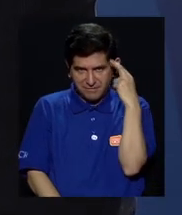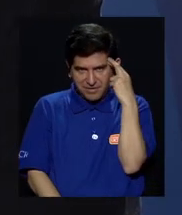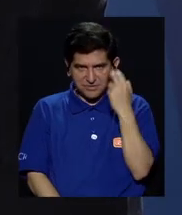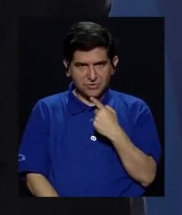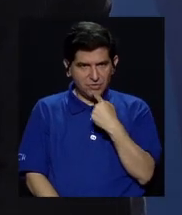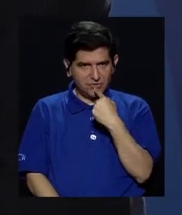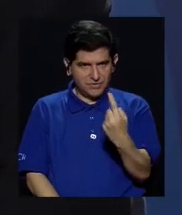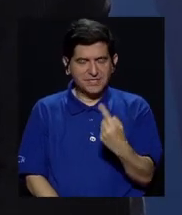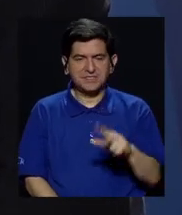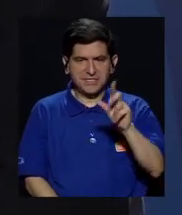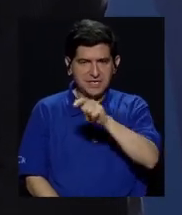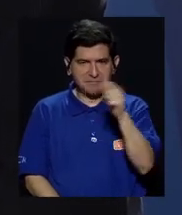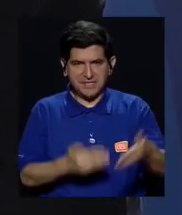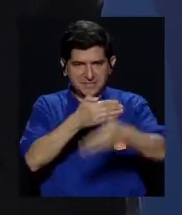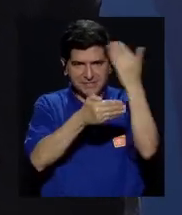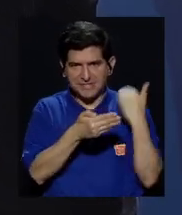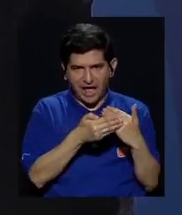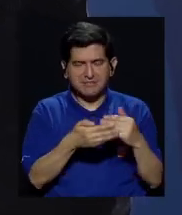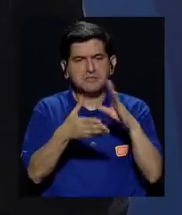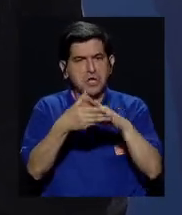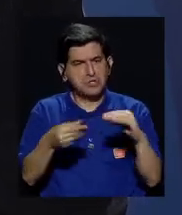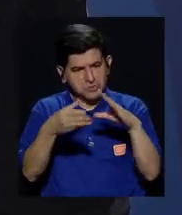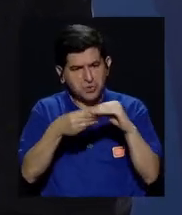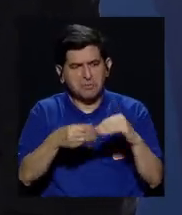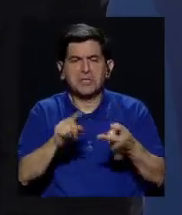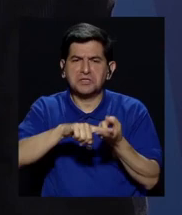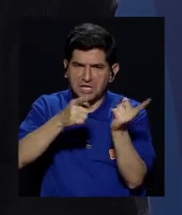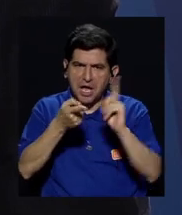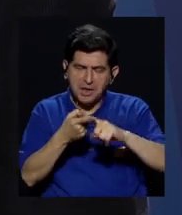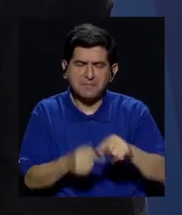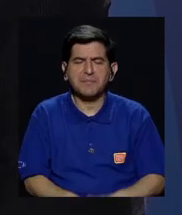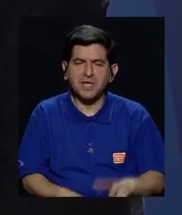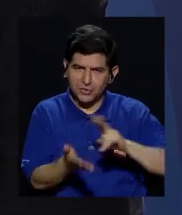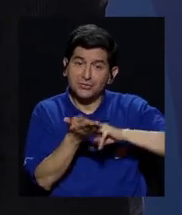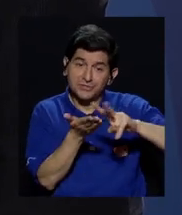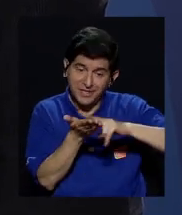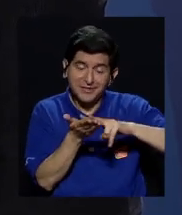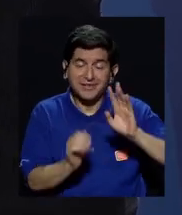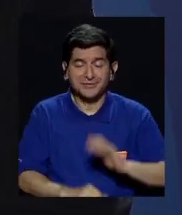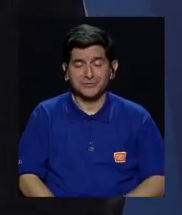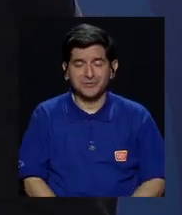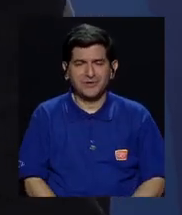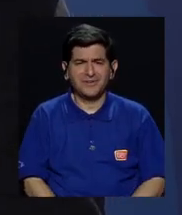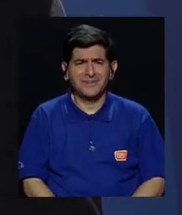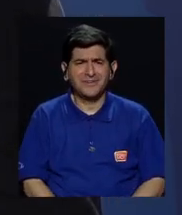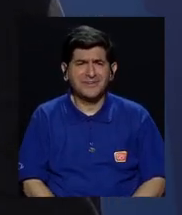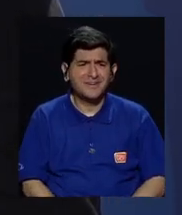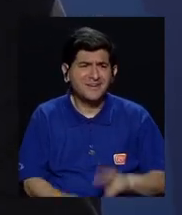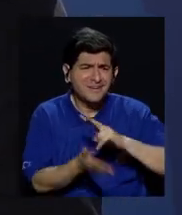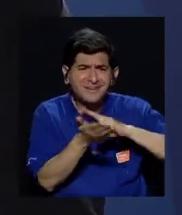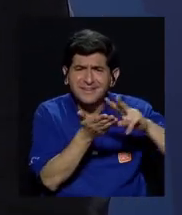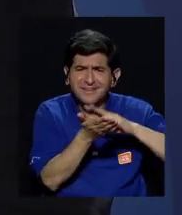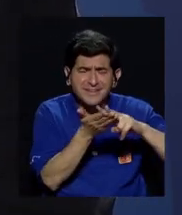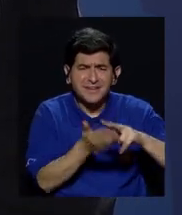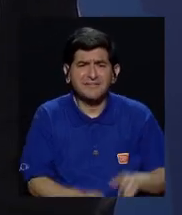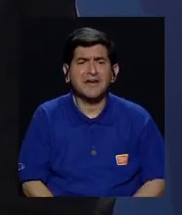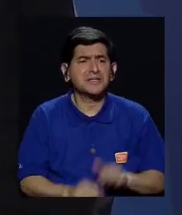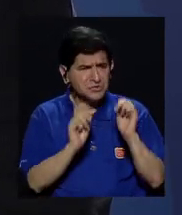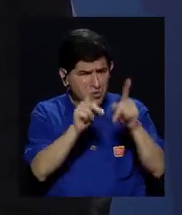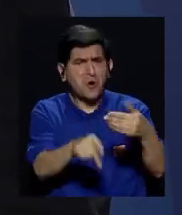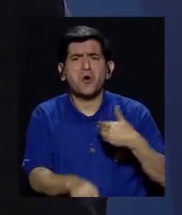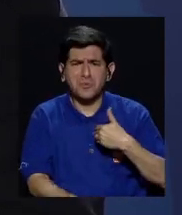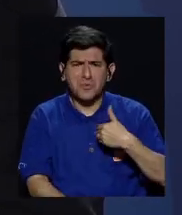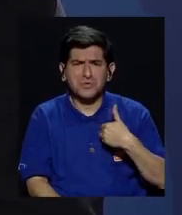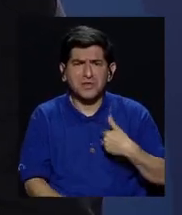como lo dije hace más de tres meses se lo comenté a algunos amigos míos del partido liberación nacional liberación nacional estaba con todas las